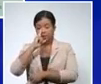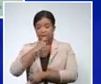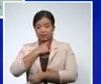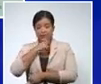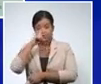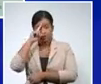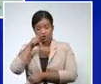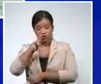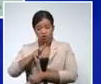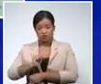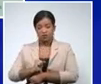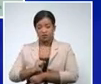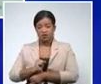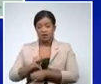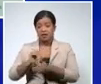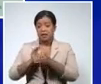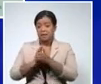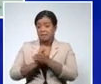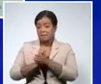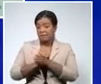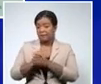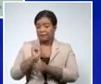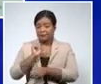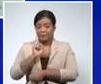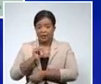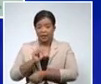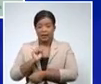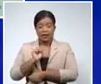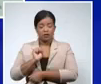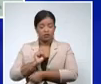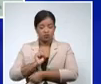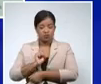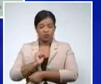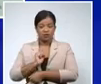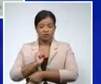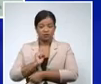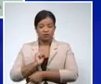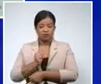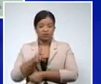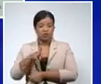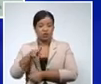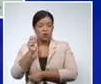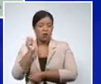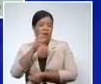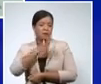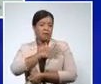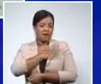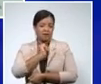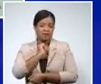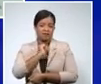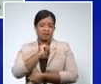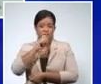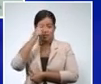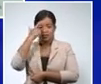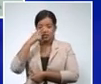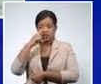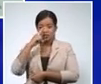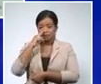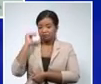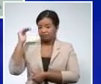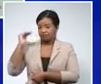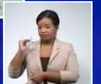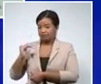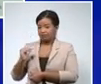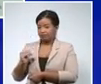5, Jaruco 2, Quibicán, Nueva Paz, San Nicolás de Bari, Bejucal y Madruga, con un